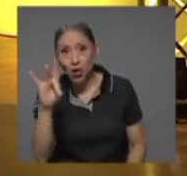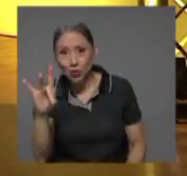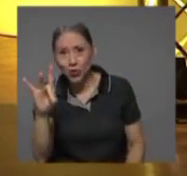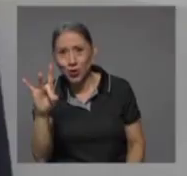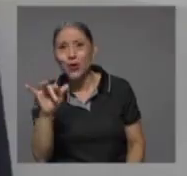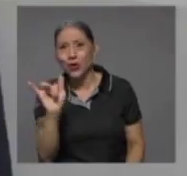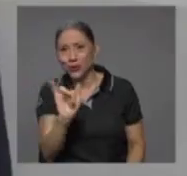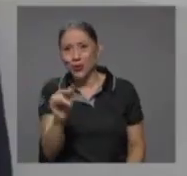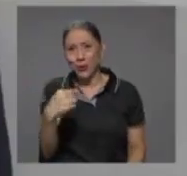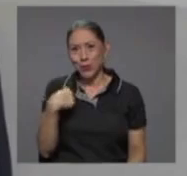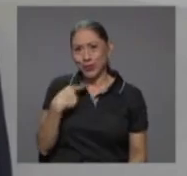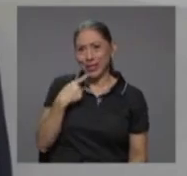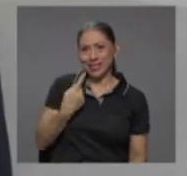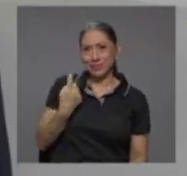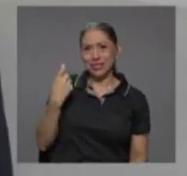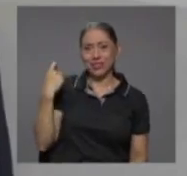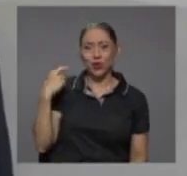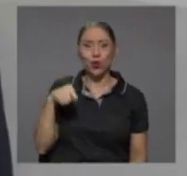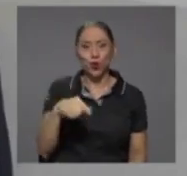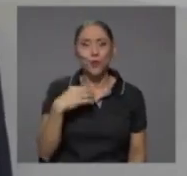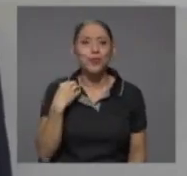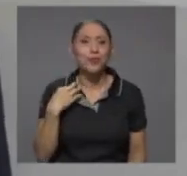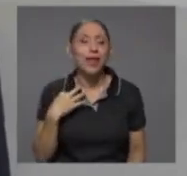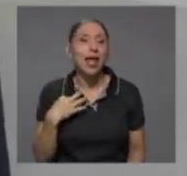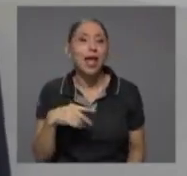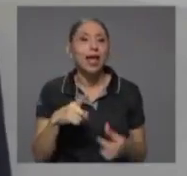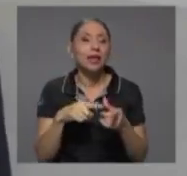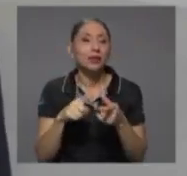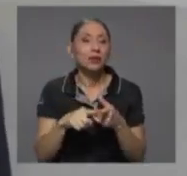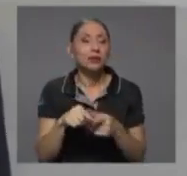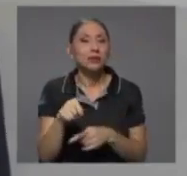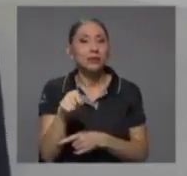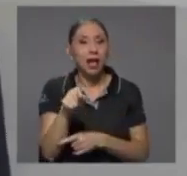menciono. Entonces ahí, digamos, tenemos